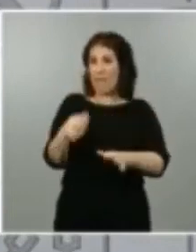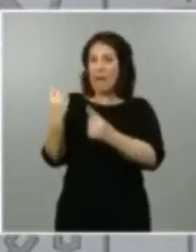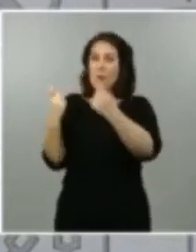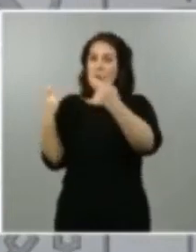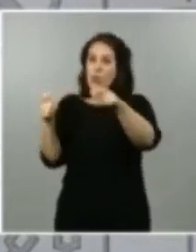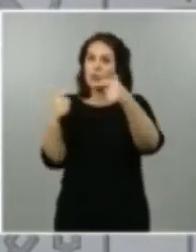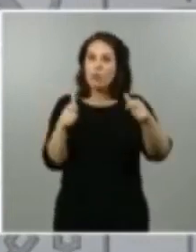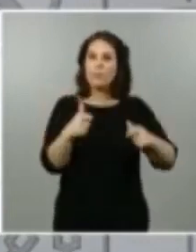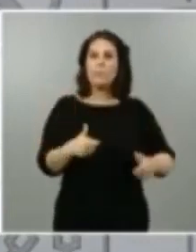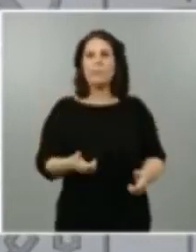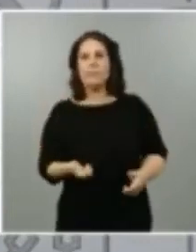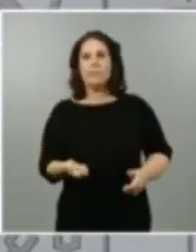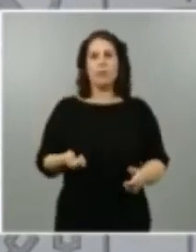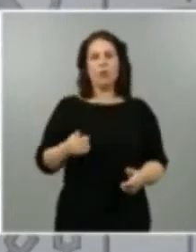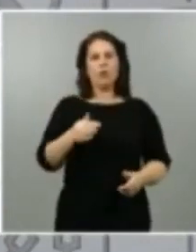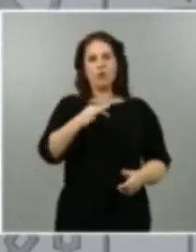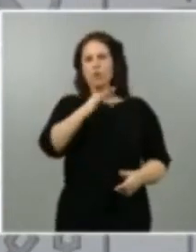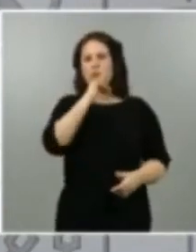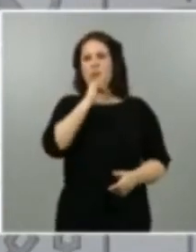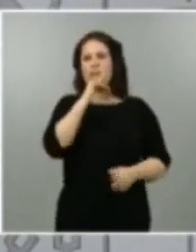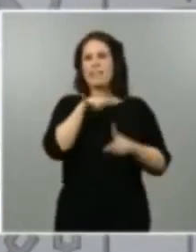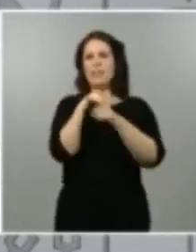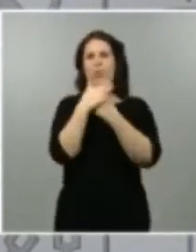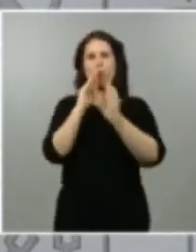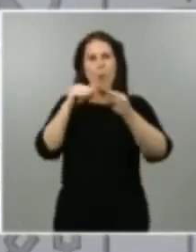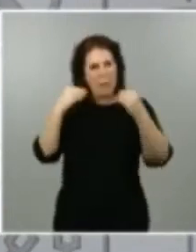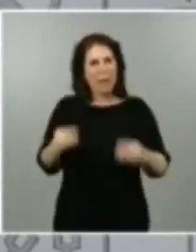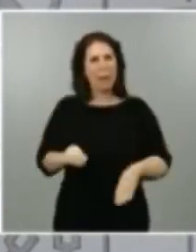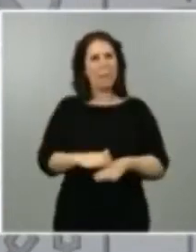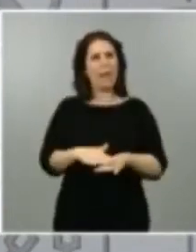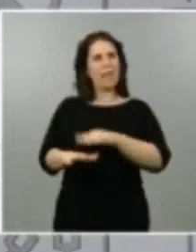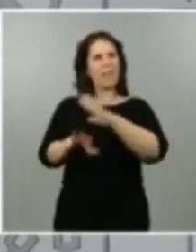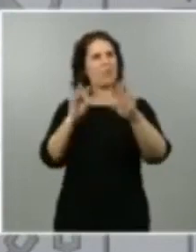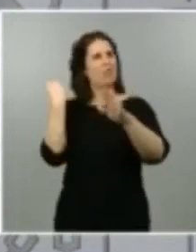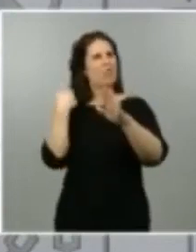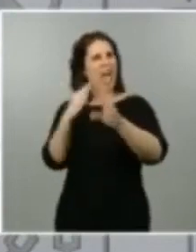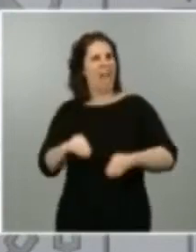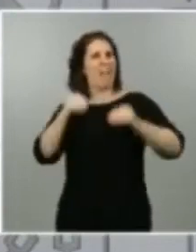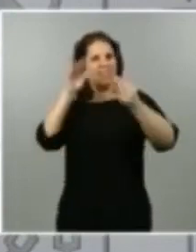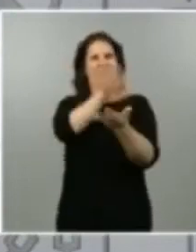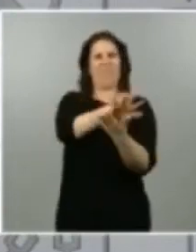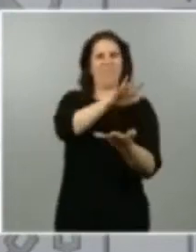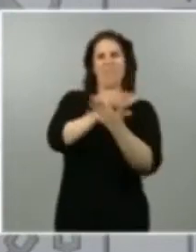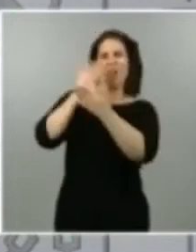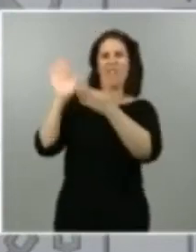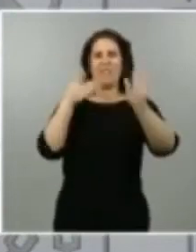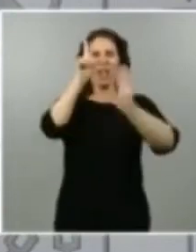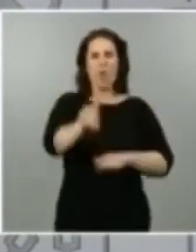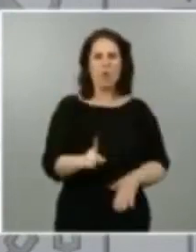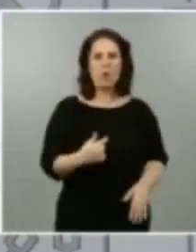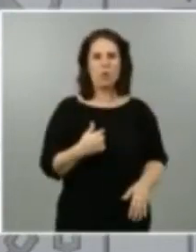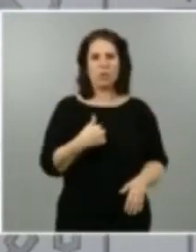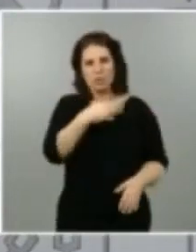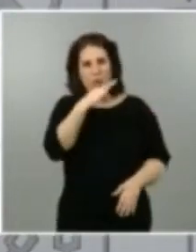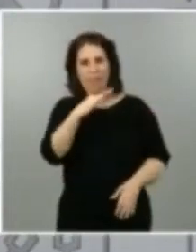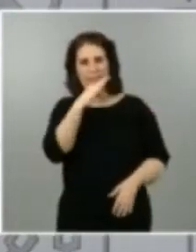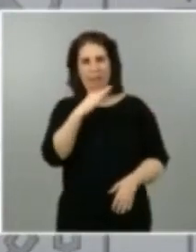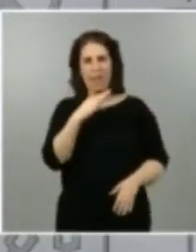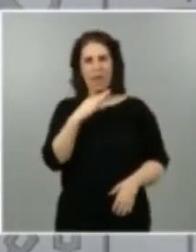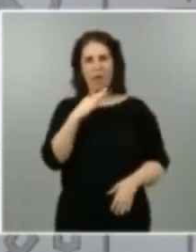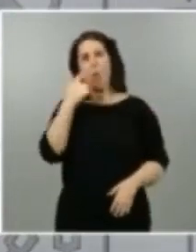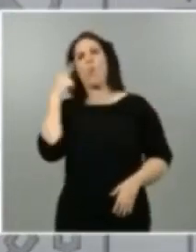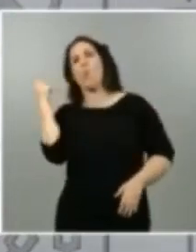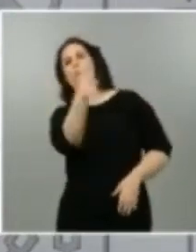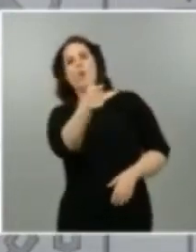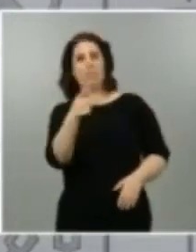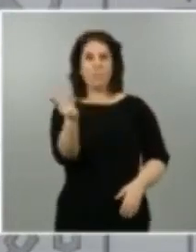no están en la situación que nos permita tomar la decisión de pasar a fase 1 nos falta mucho falta muy poco esto no es una cuestión de si sí es hoy